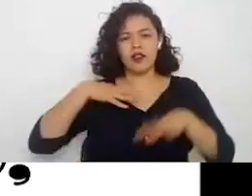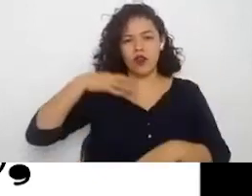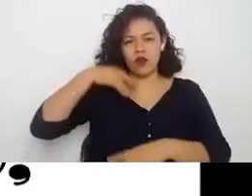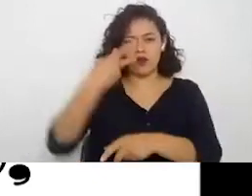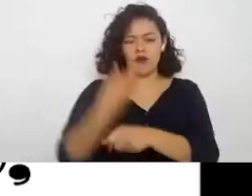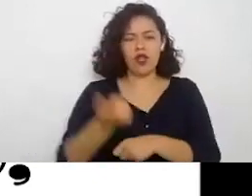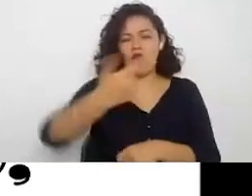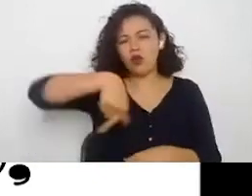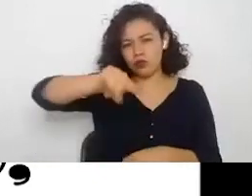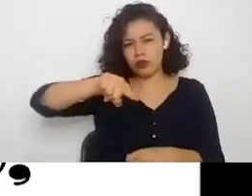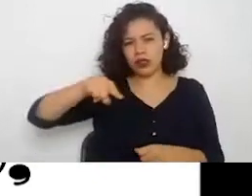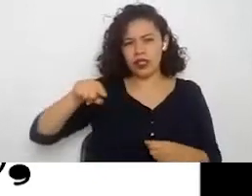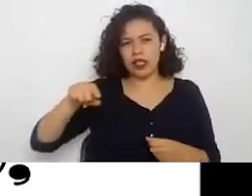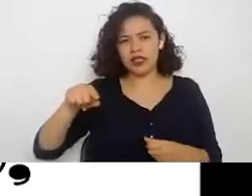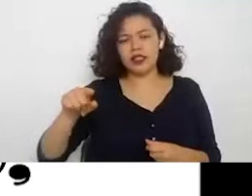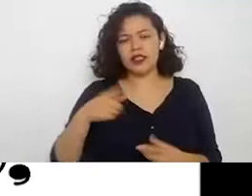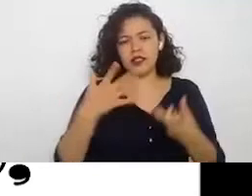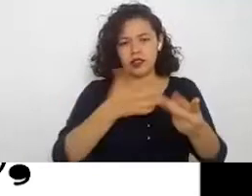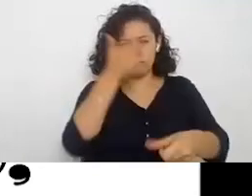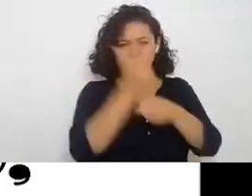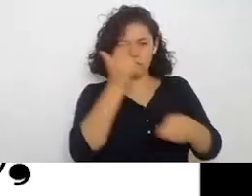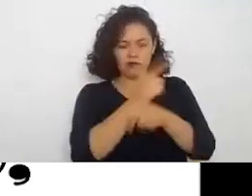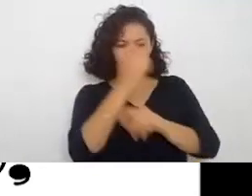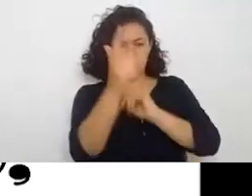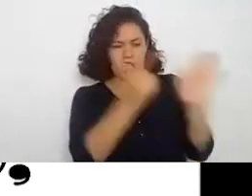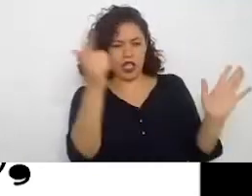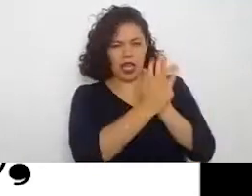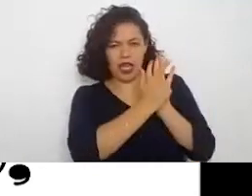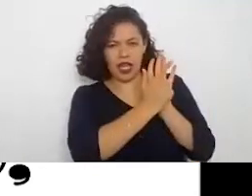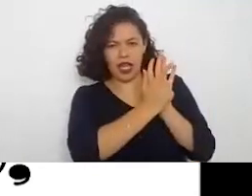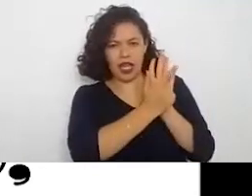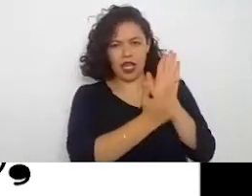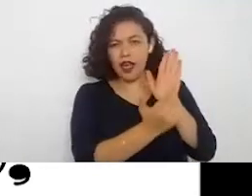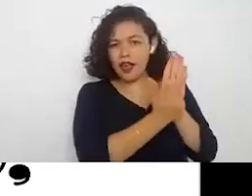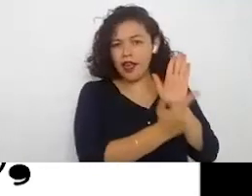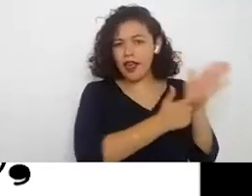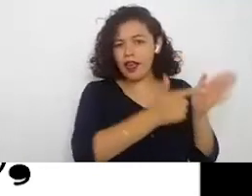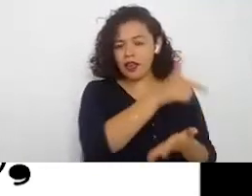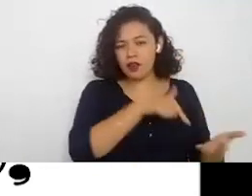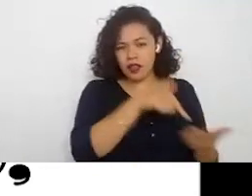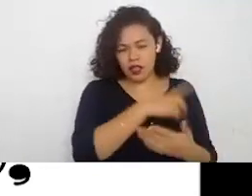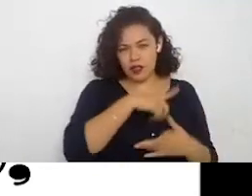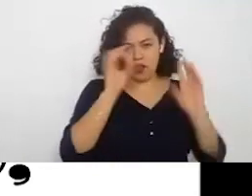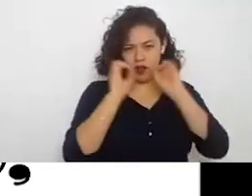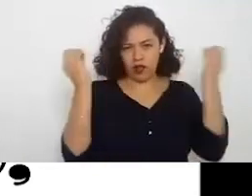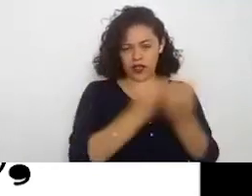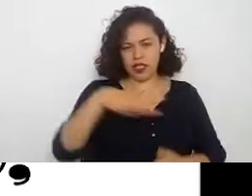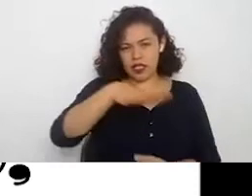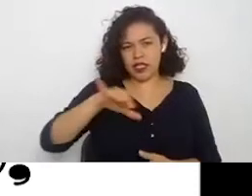con algún despacho legal para que les asegure, sobre todo que conozca de organizaciones